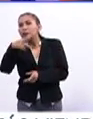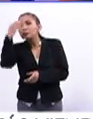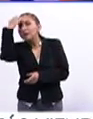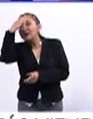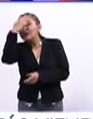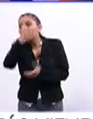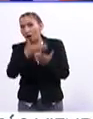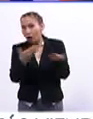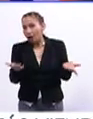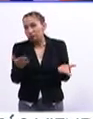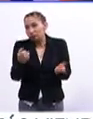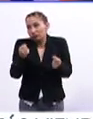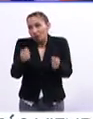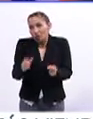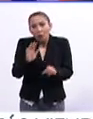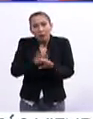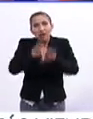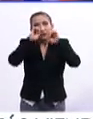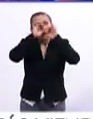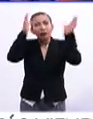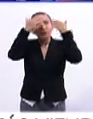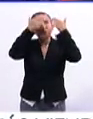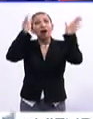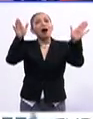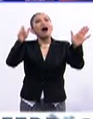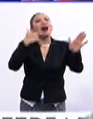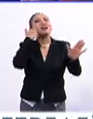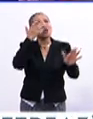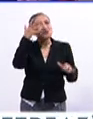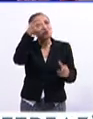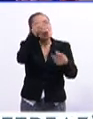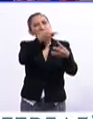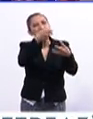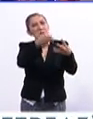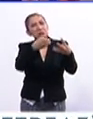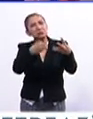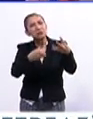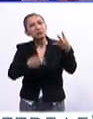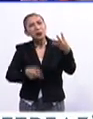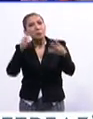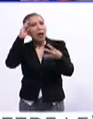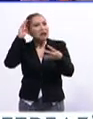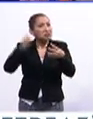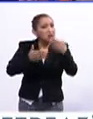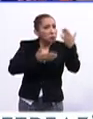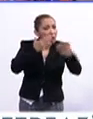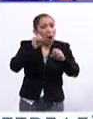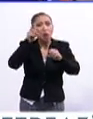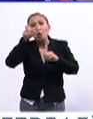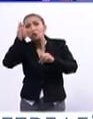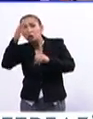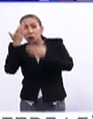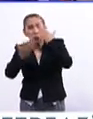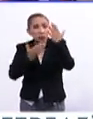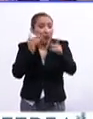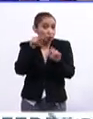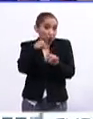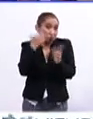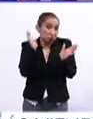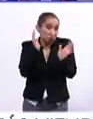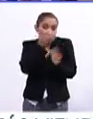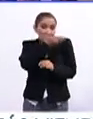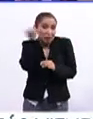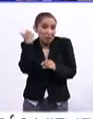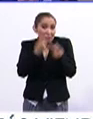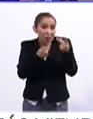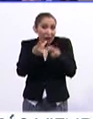experiencia? Ahora tienes seguramente más claridad de lo que quieres hacer para tu maestría, para tu doctorado, si es que eso estás